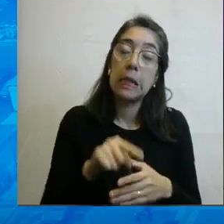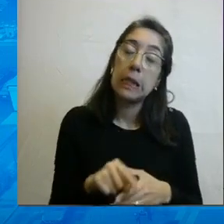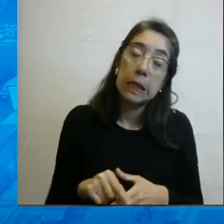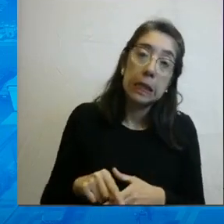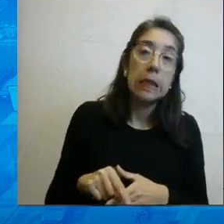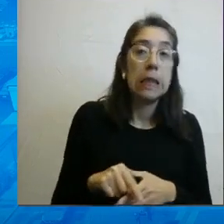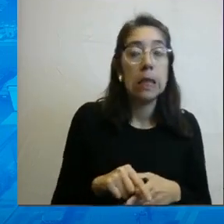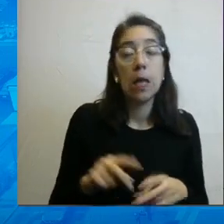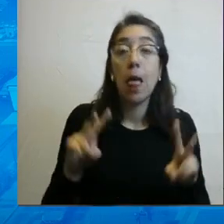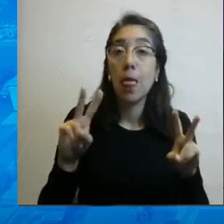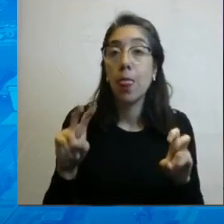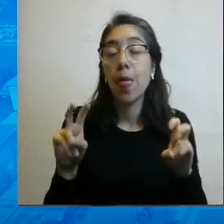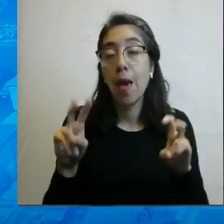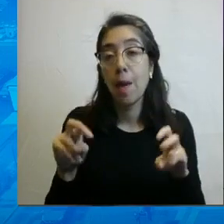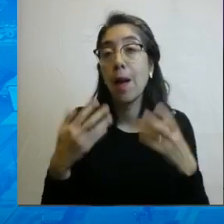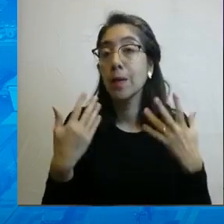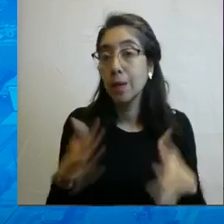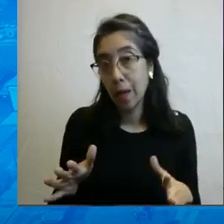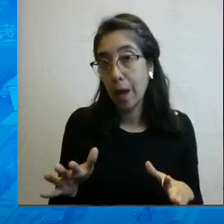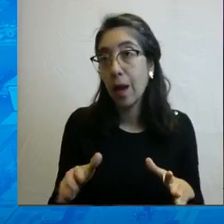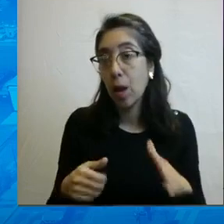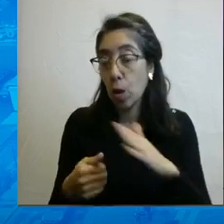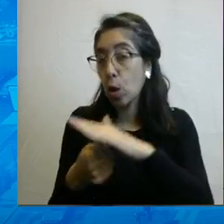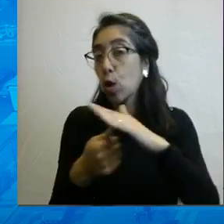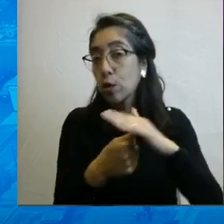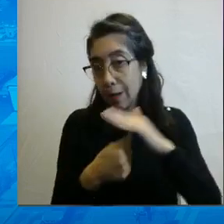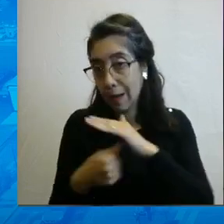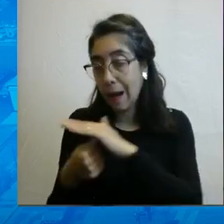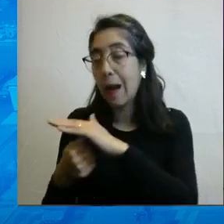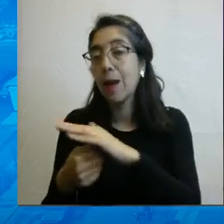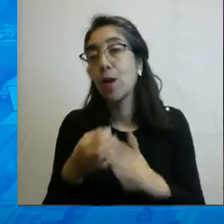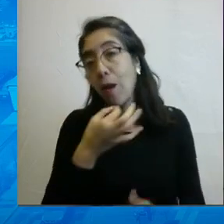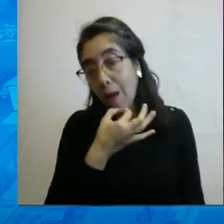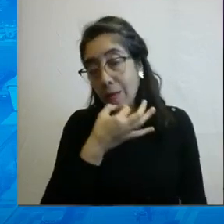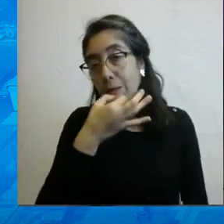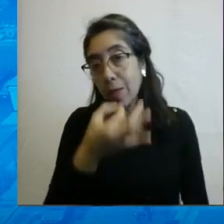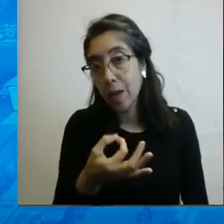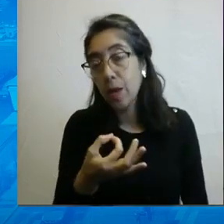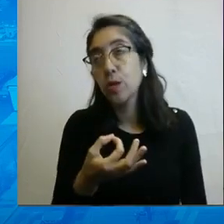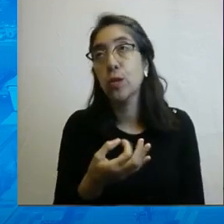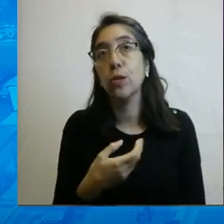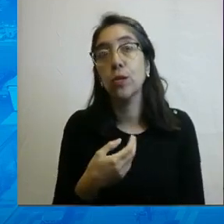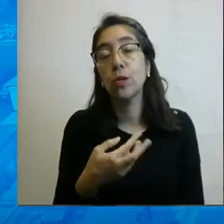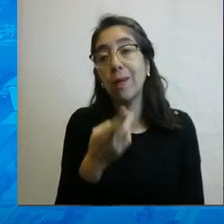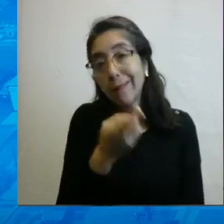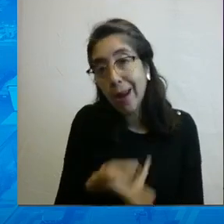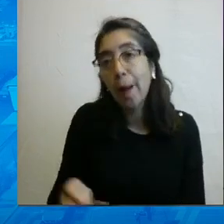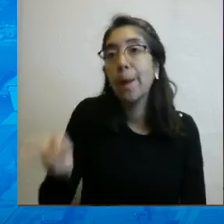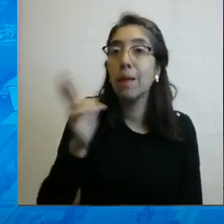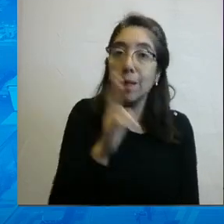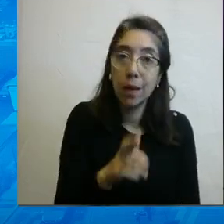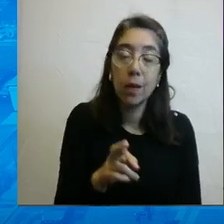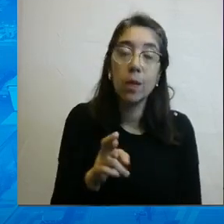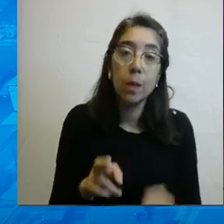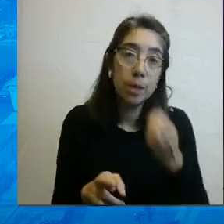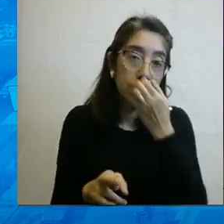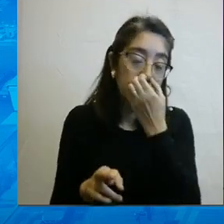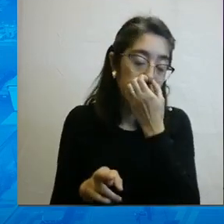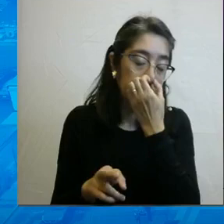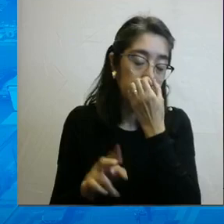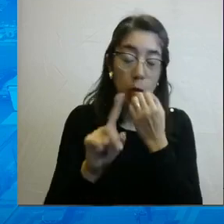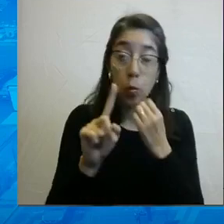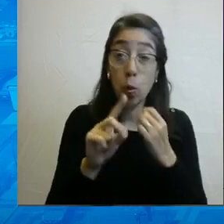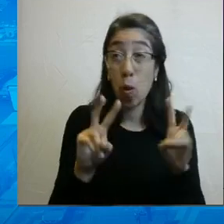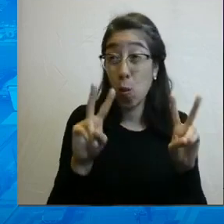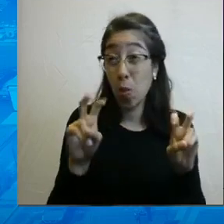este consejo municipal los concejales han planteado en su oportunidad. No es un tema que sea digamos